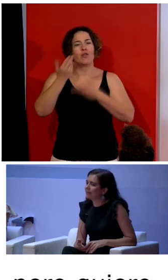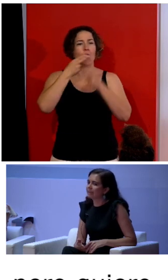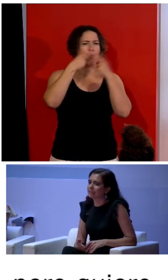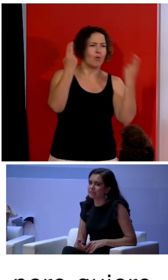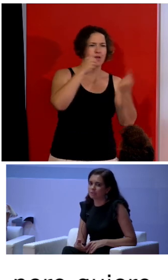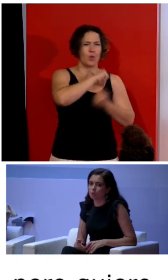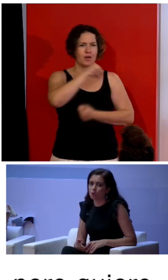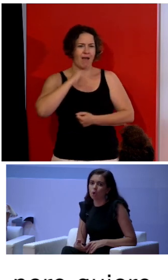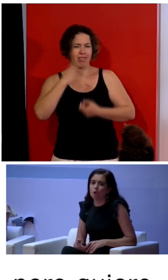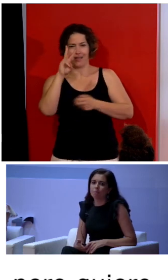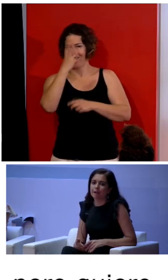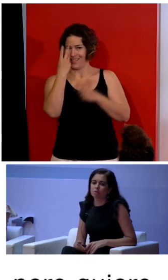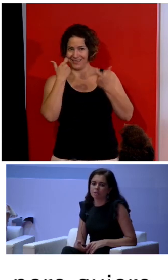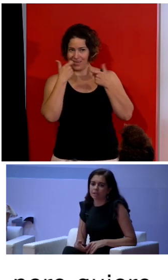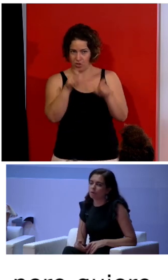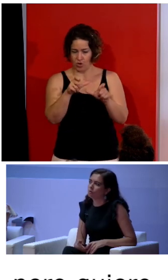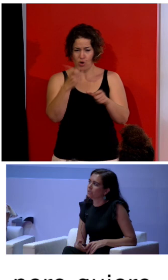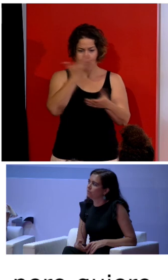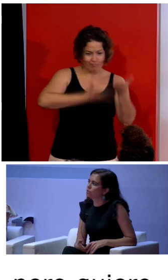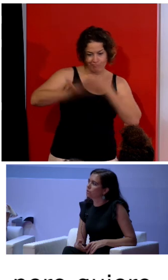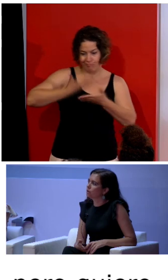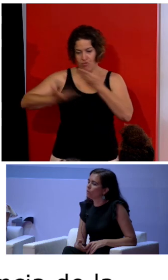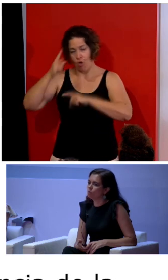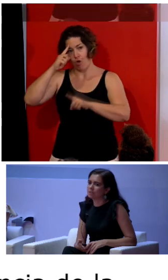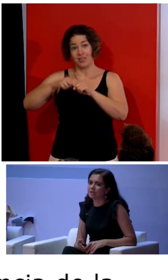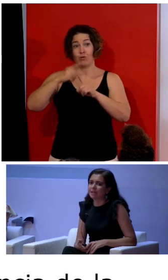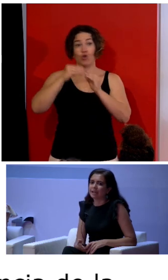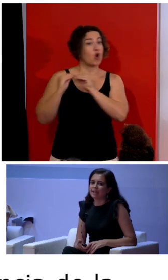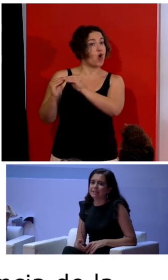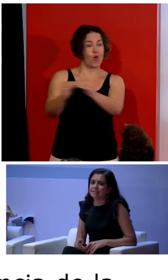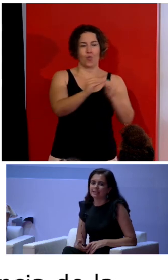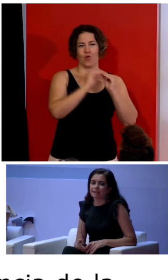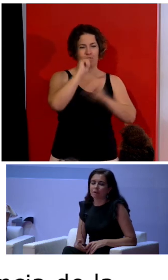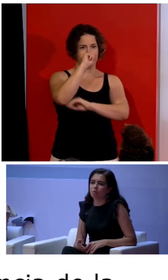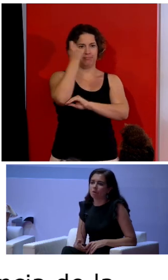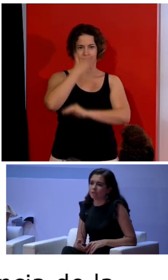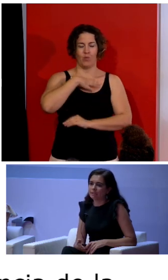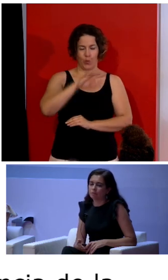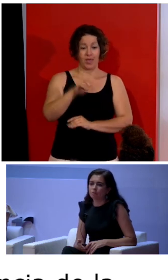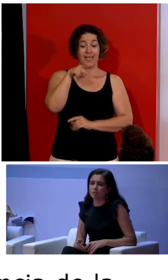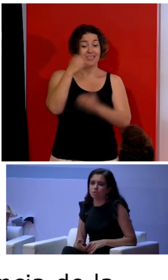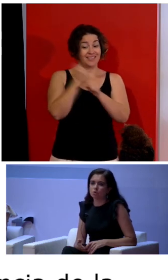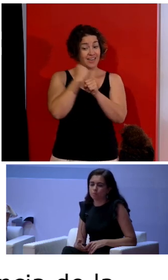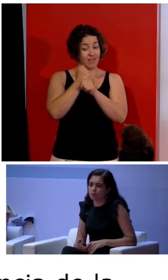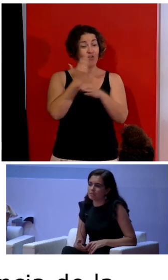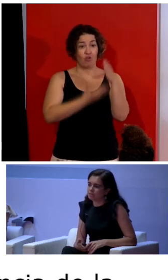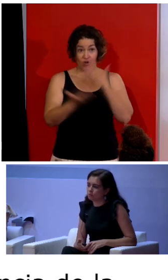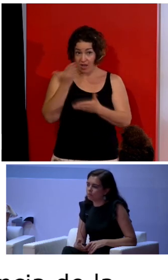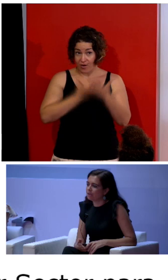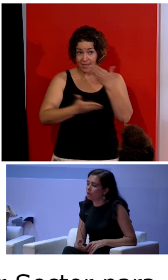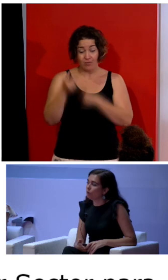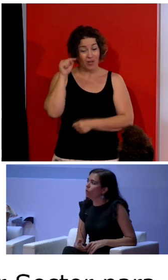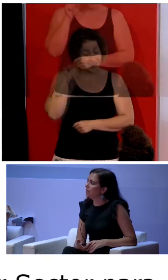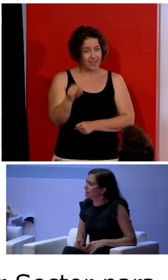privada, tercer sector, para conseguir objetivos comunes. Ese trabajo colaborativo supone, sin